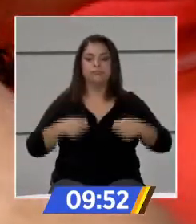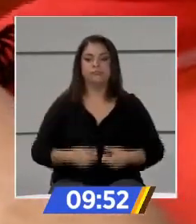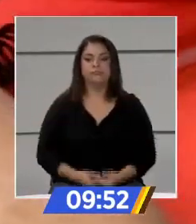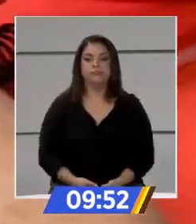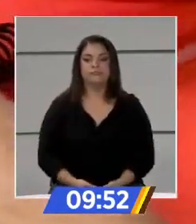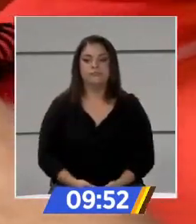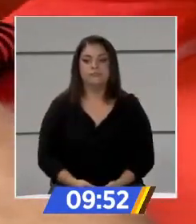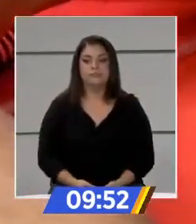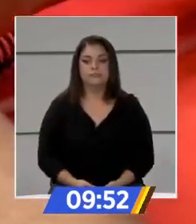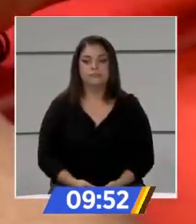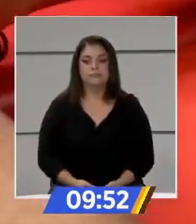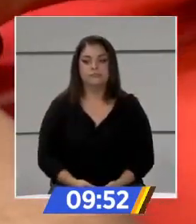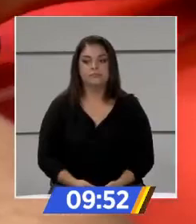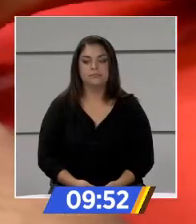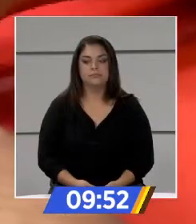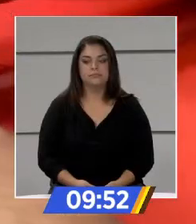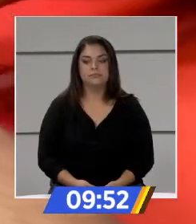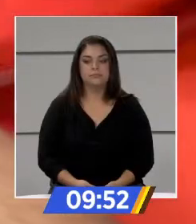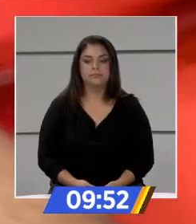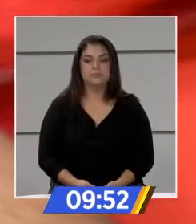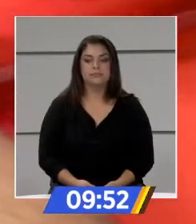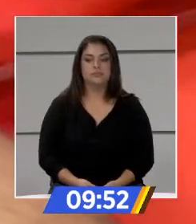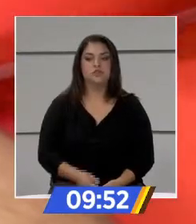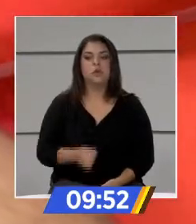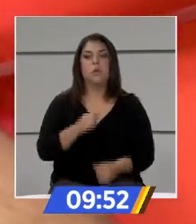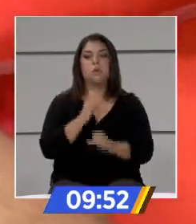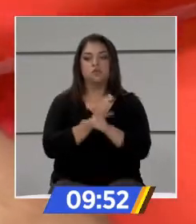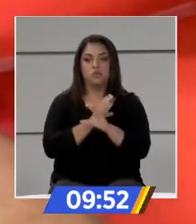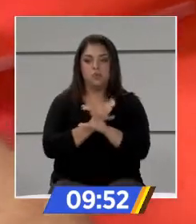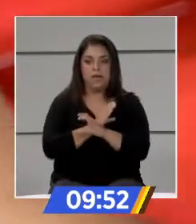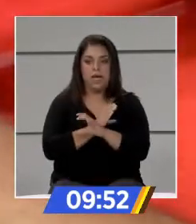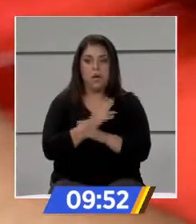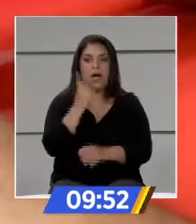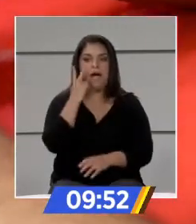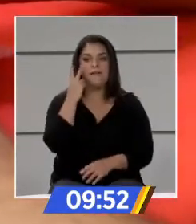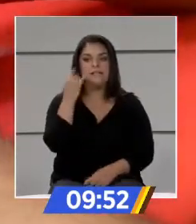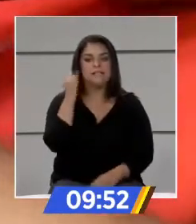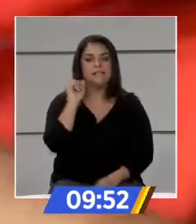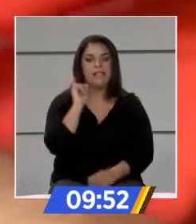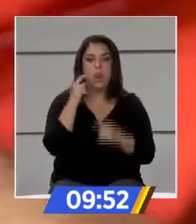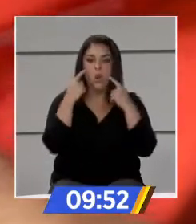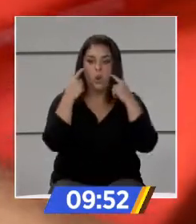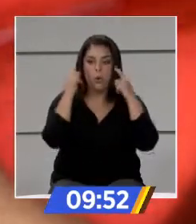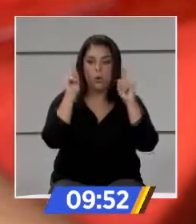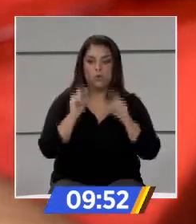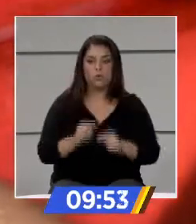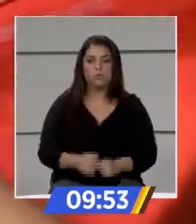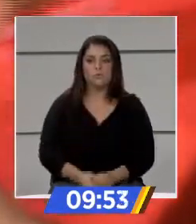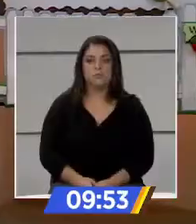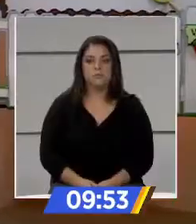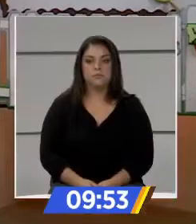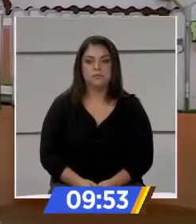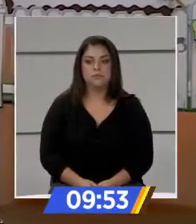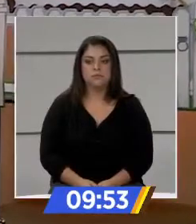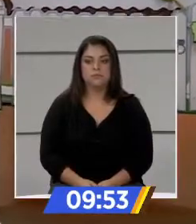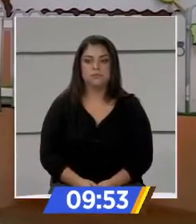mis brazos. Con mucho cuidado, voy a ver si lo logro. Aquí hay tijeritas, Sergio. Esto tiene puntiagudo. Ajá. Sí, no lo